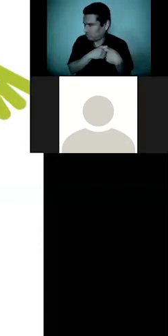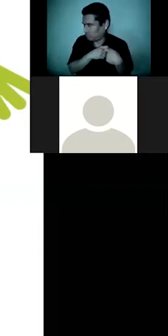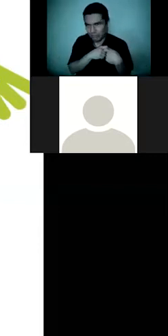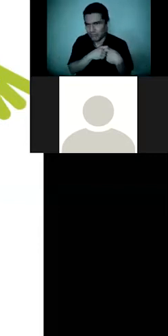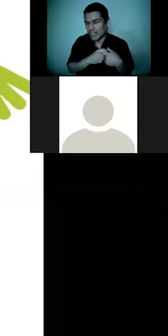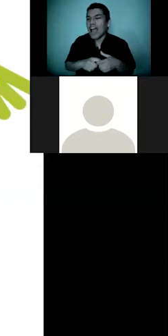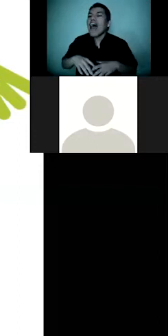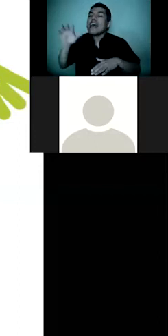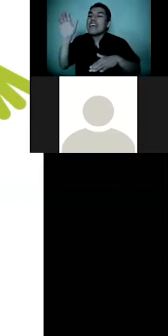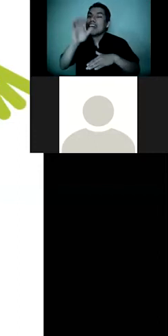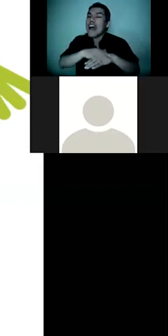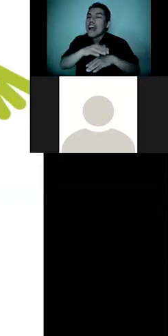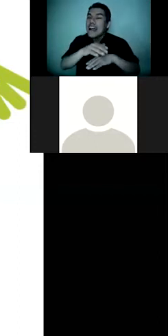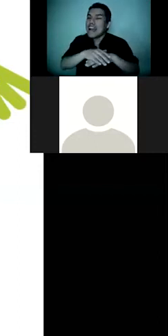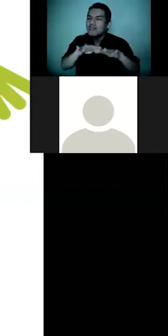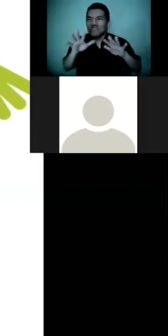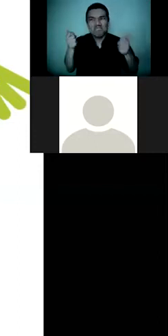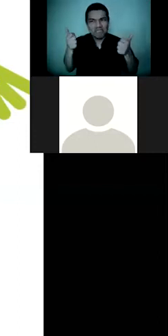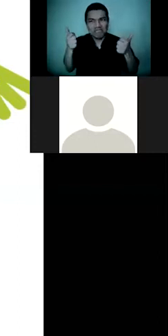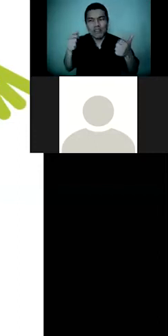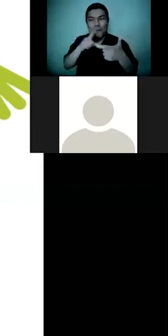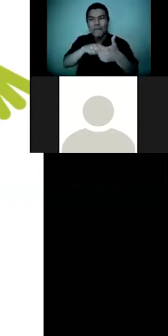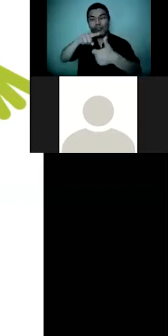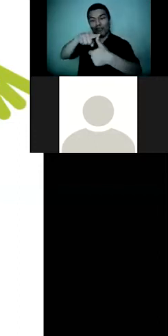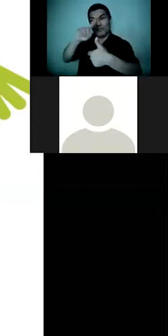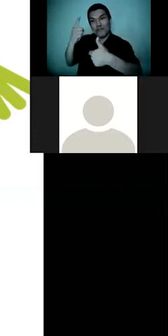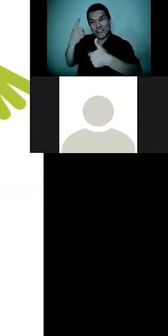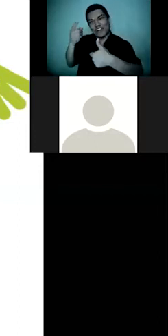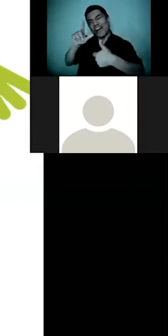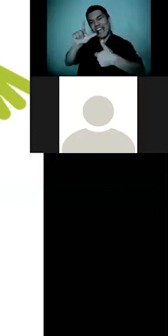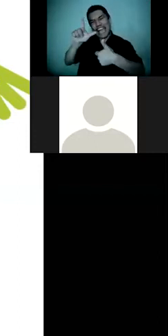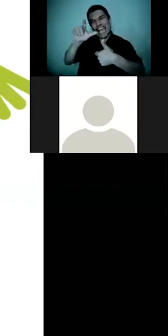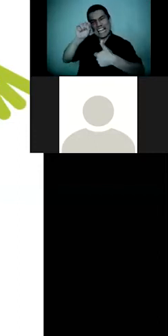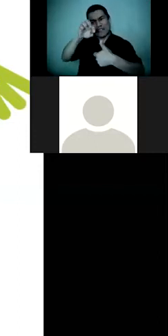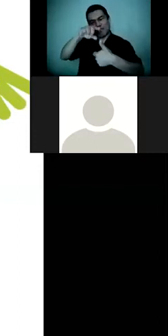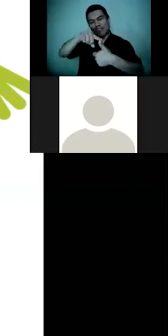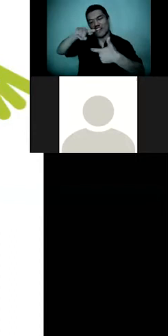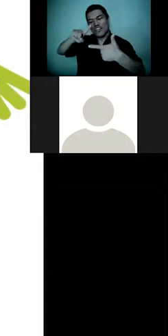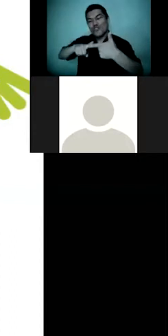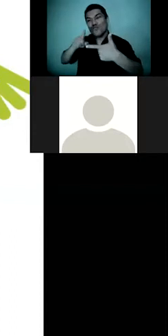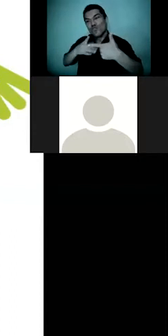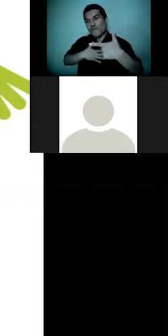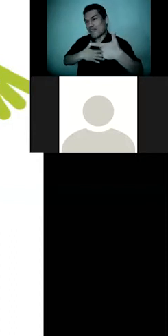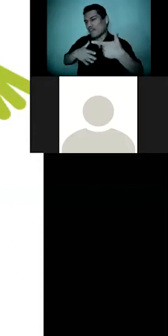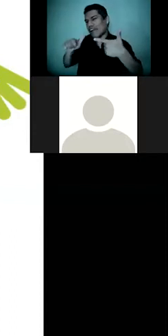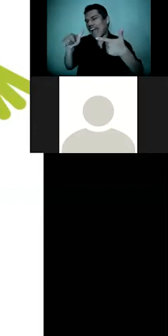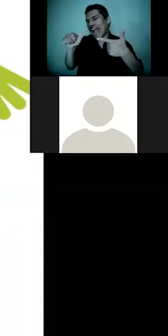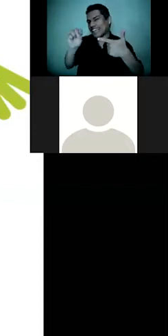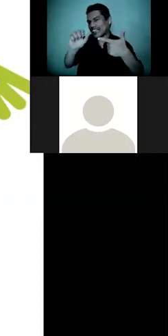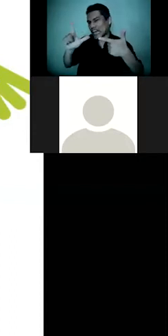Español, nada, nada. Inglés, bien. Pero primero, lengua LSP, lengua de señas